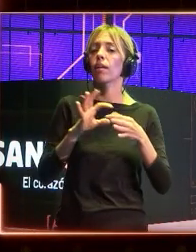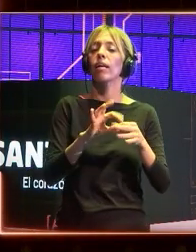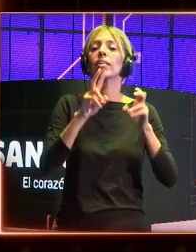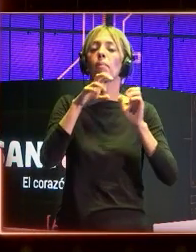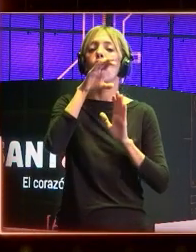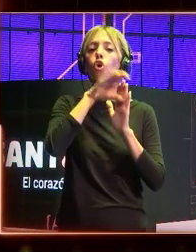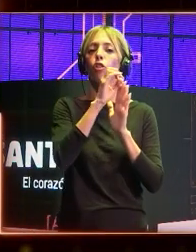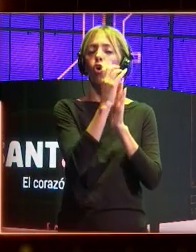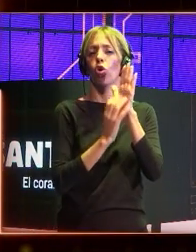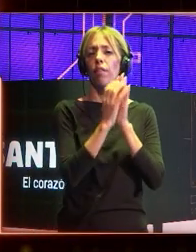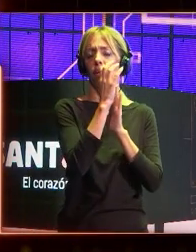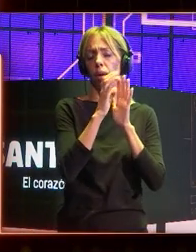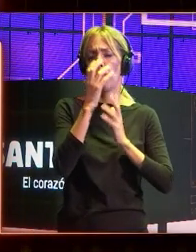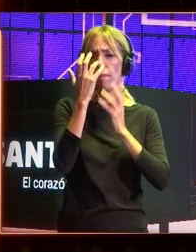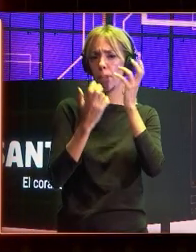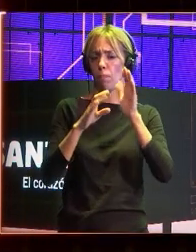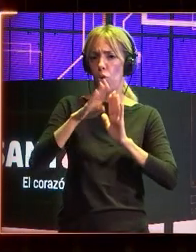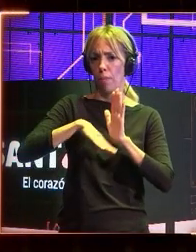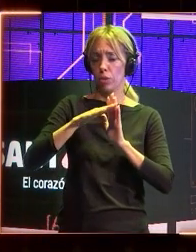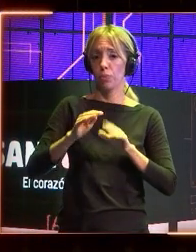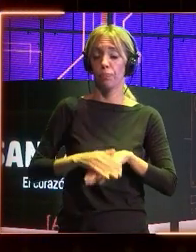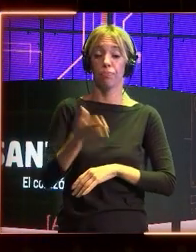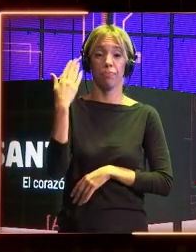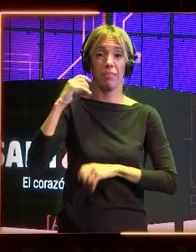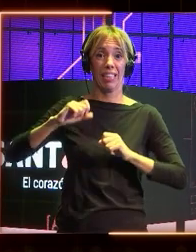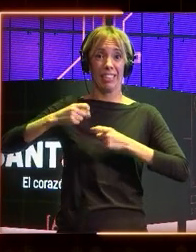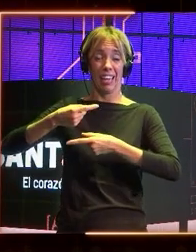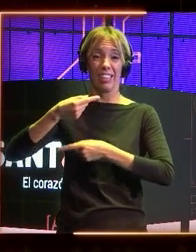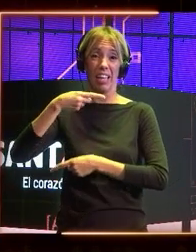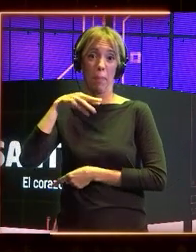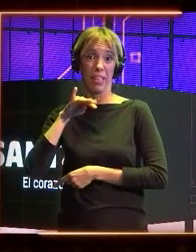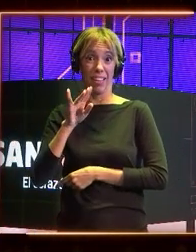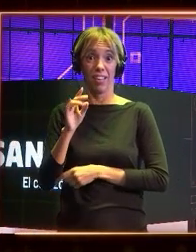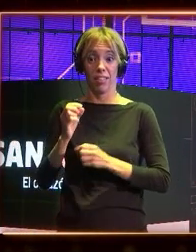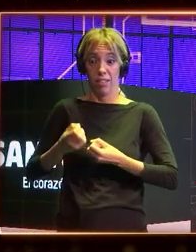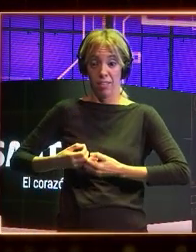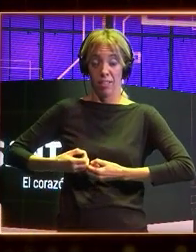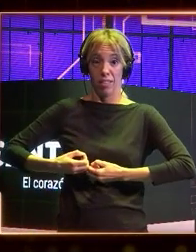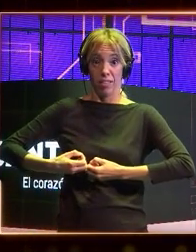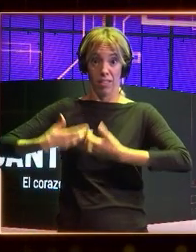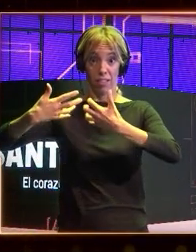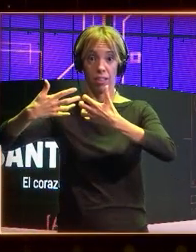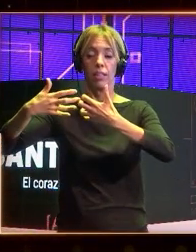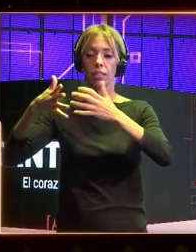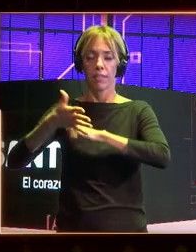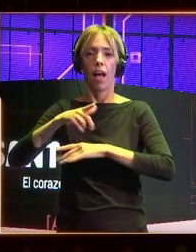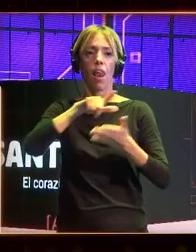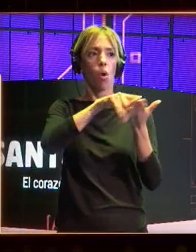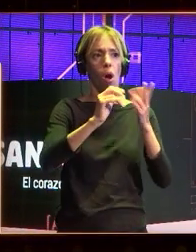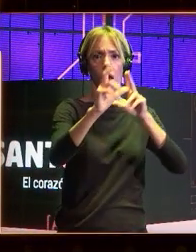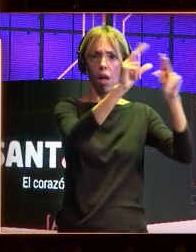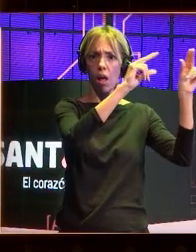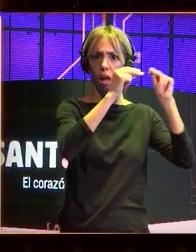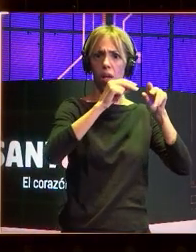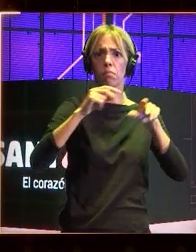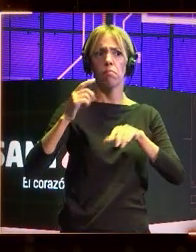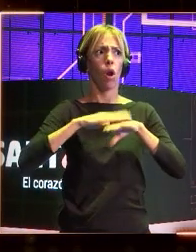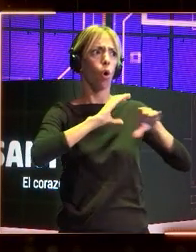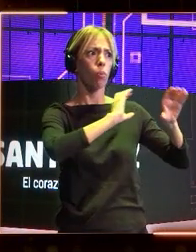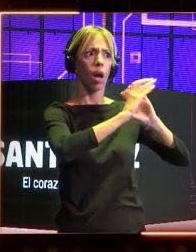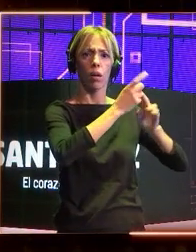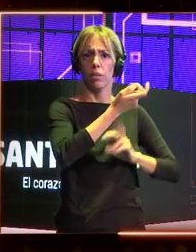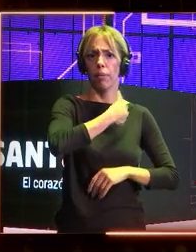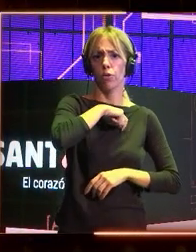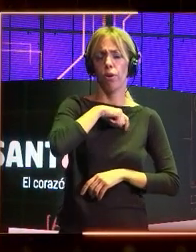de programación vale chat gpt cuando aparece No solo es capaz de aprender el lenguaje que nosotros utilizamos para comunicarnos